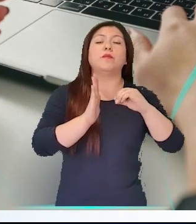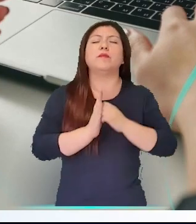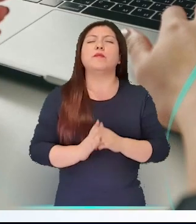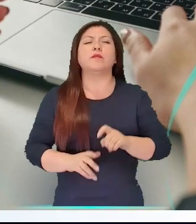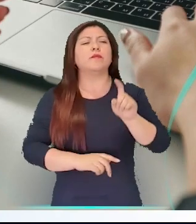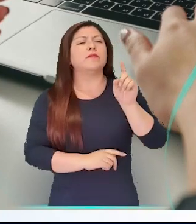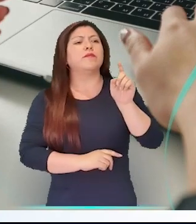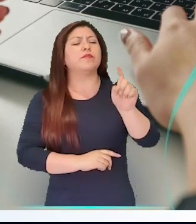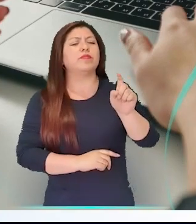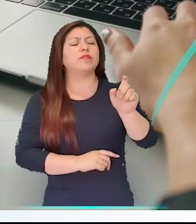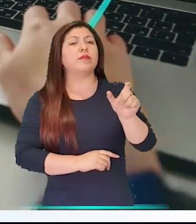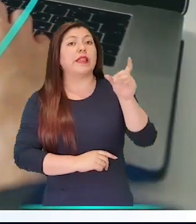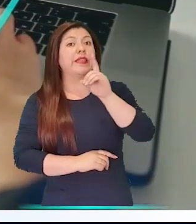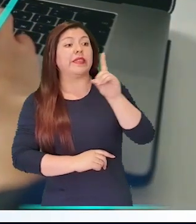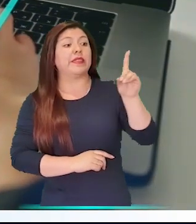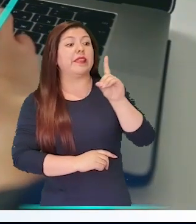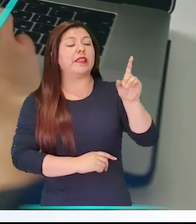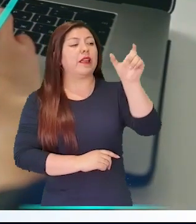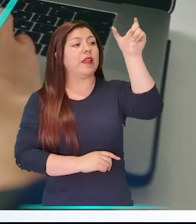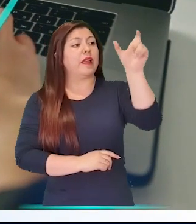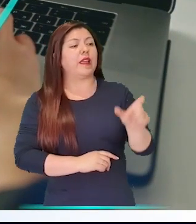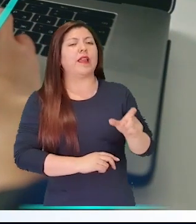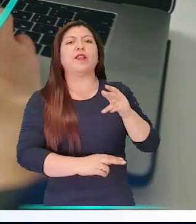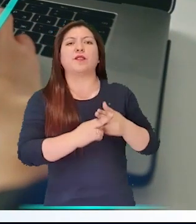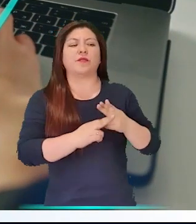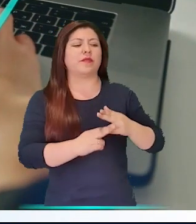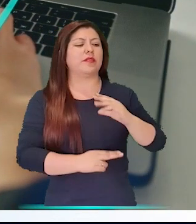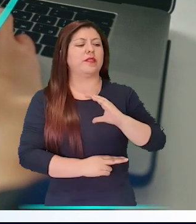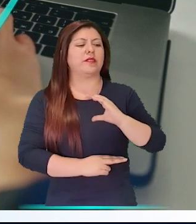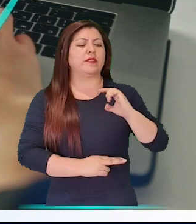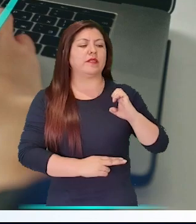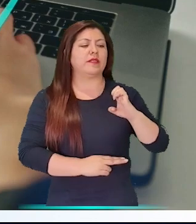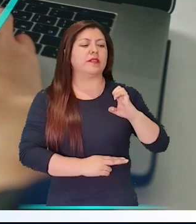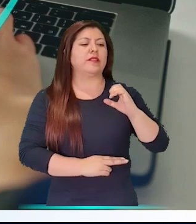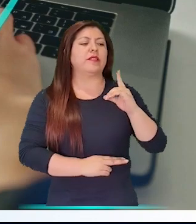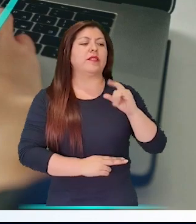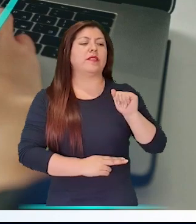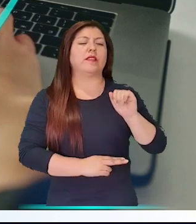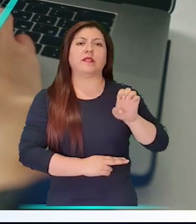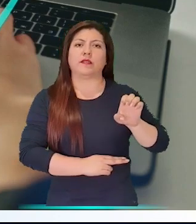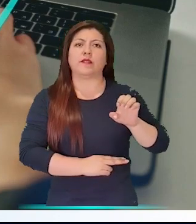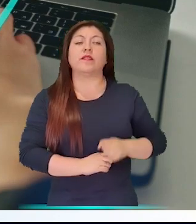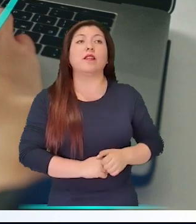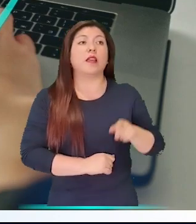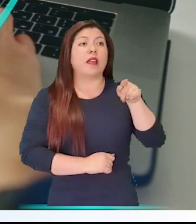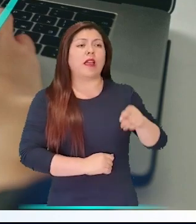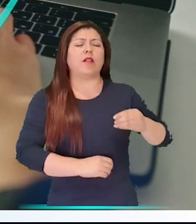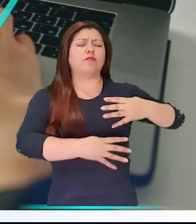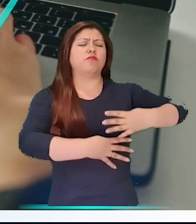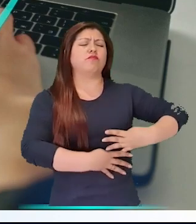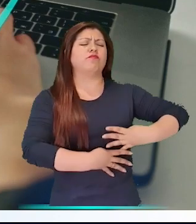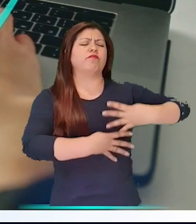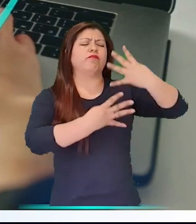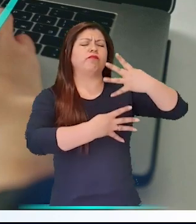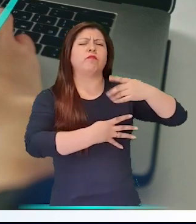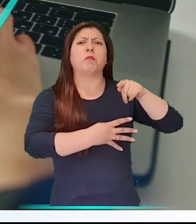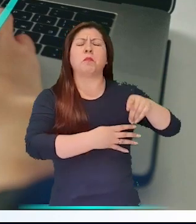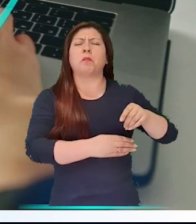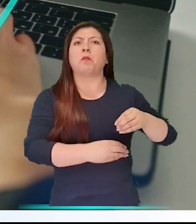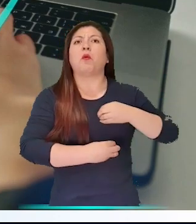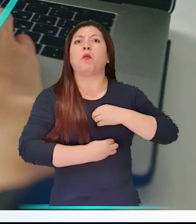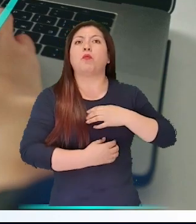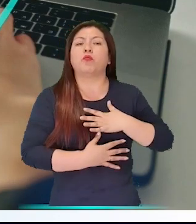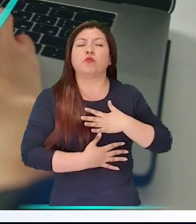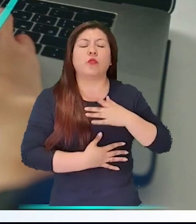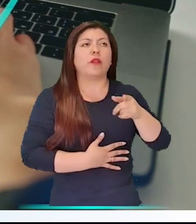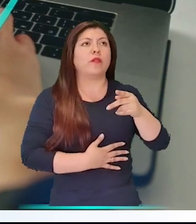www.registraduría.gob.co, vamos a dar clic en la sección del costado derecho llamada CEDAE. En esta parte se va a desplegar un mundo